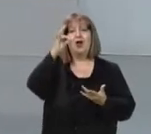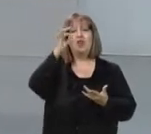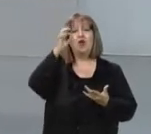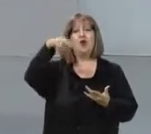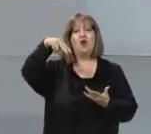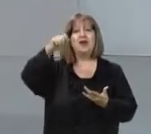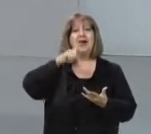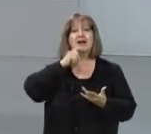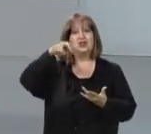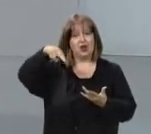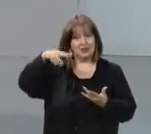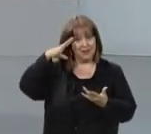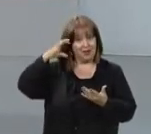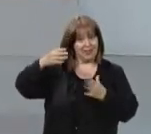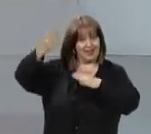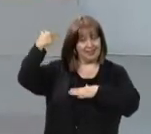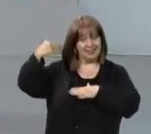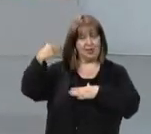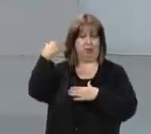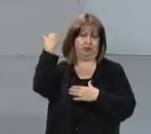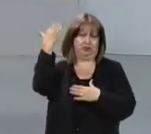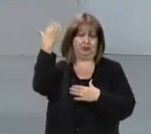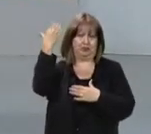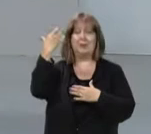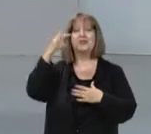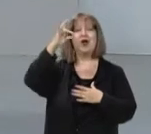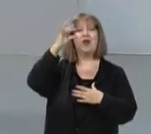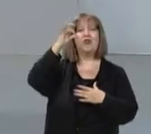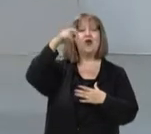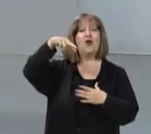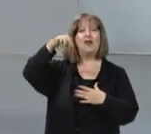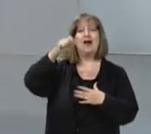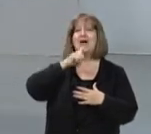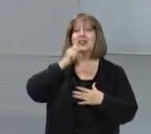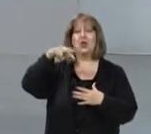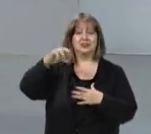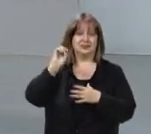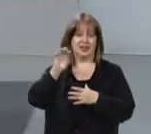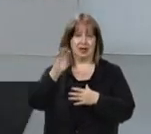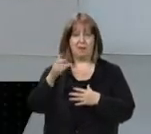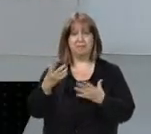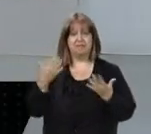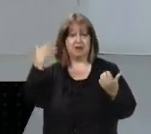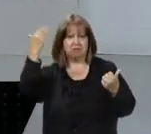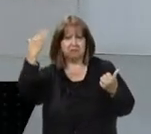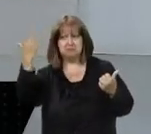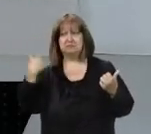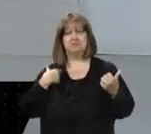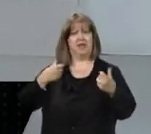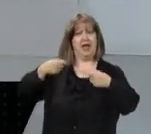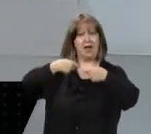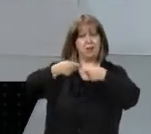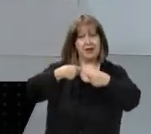Sí, ¿recuerda? Hace muy poquito tiempo, a fines de noviembre, estuvimos con la Donatón. Exacto. Se fue sumando parte de la sociedad civil y,